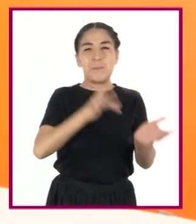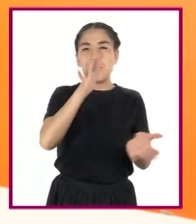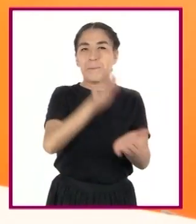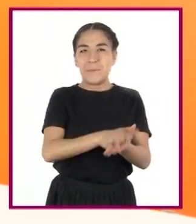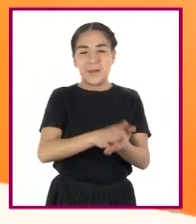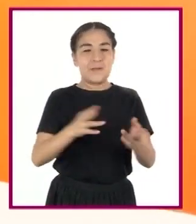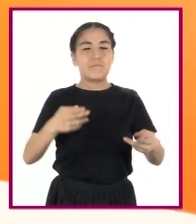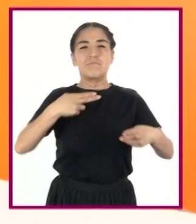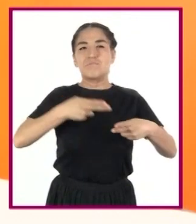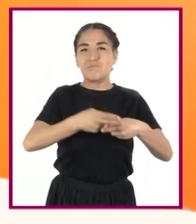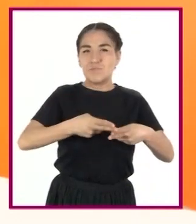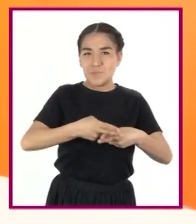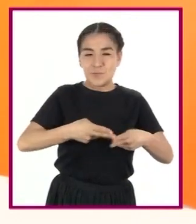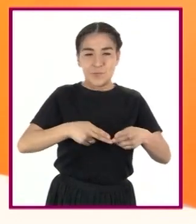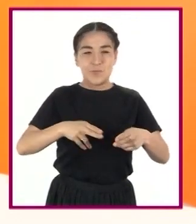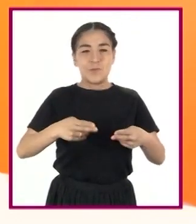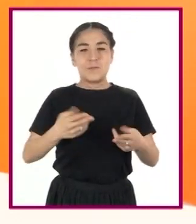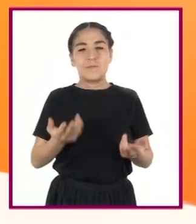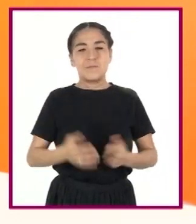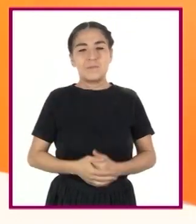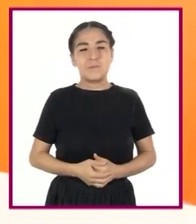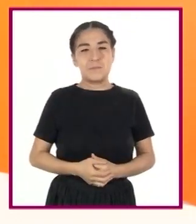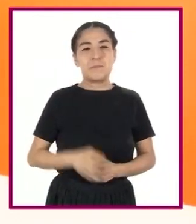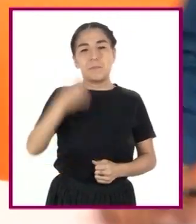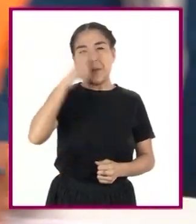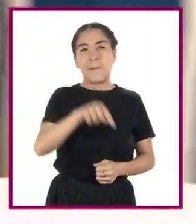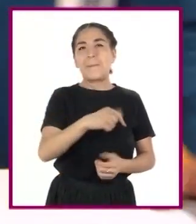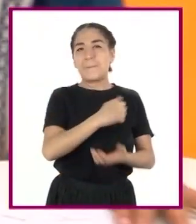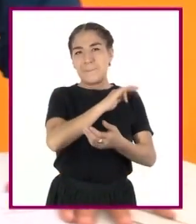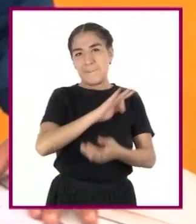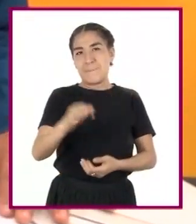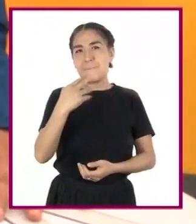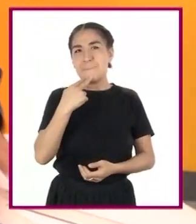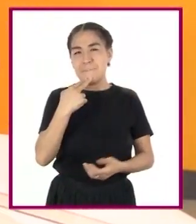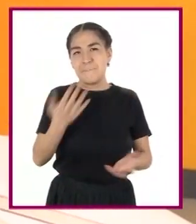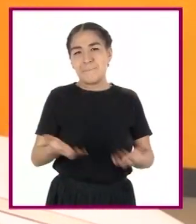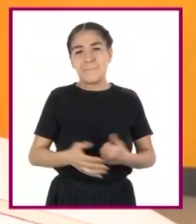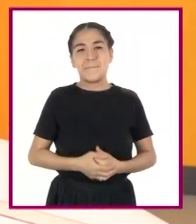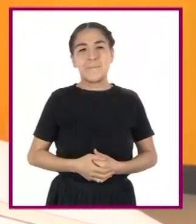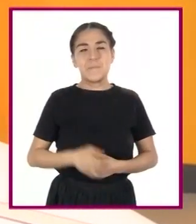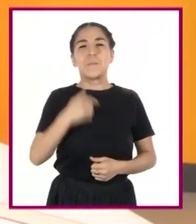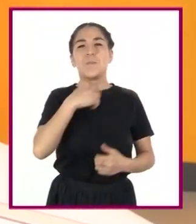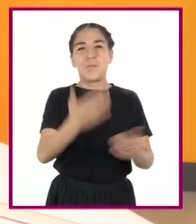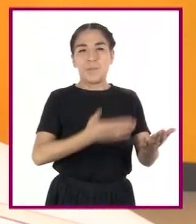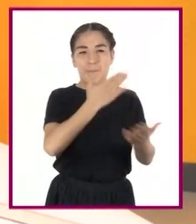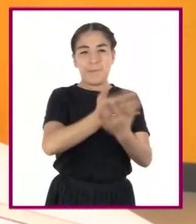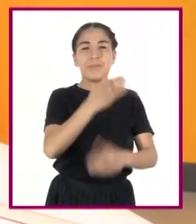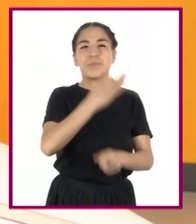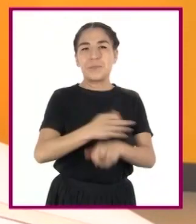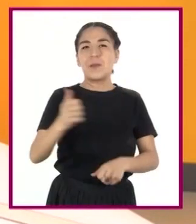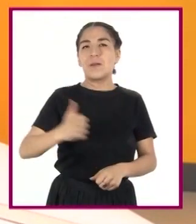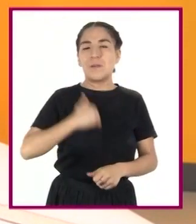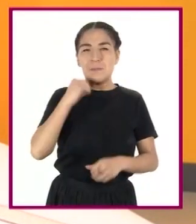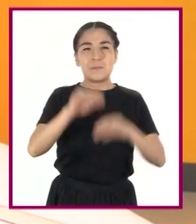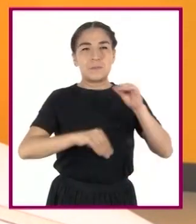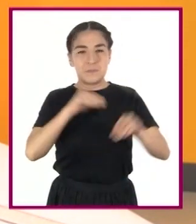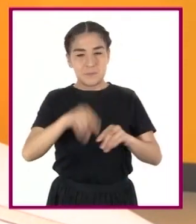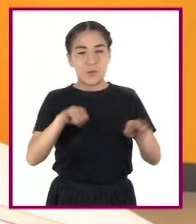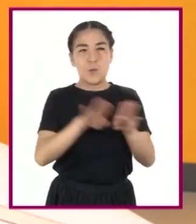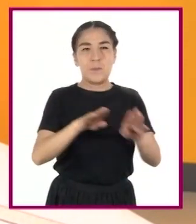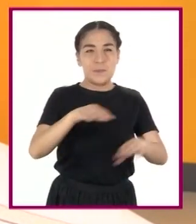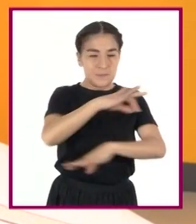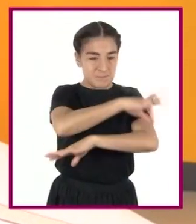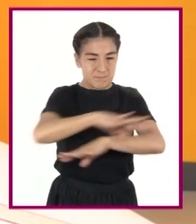una navaja. Esto nos puede servir. Te propongo que aprovechemos la realización de nuestra maqueta